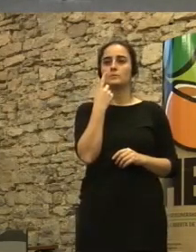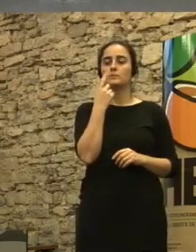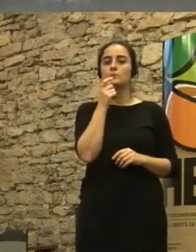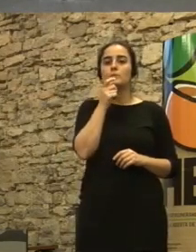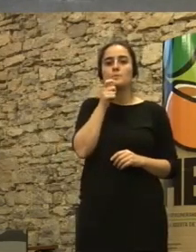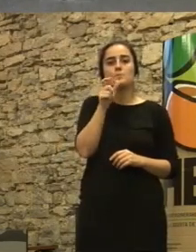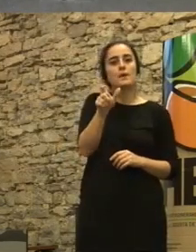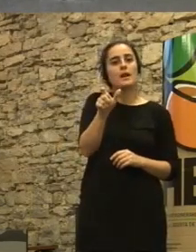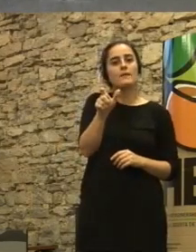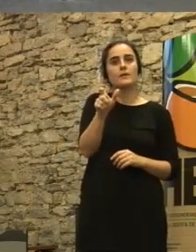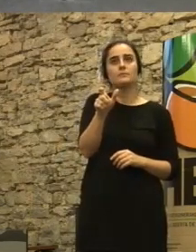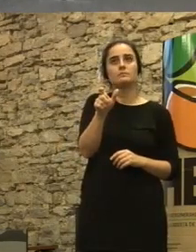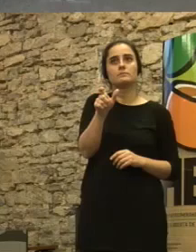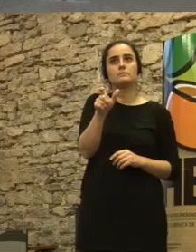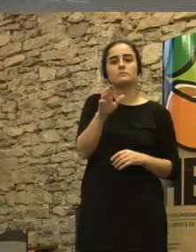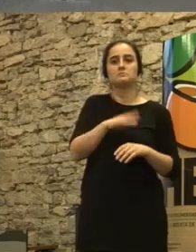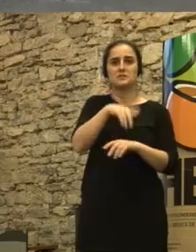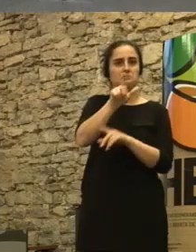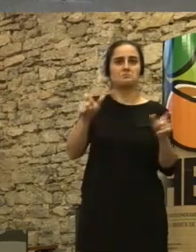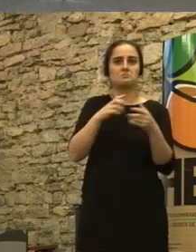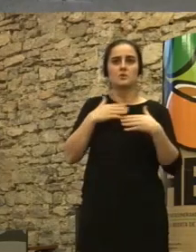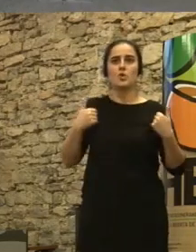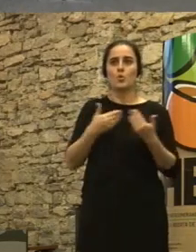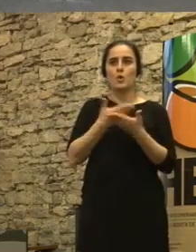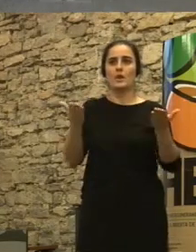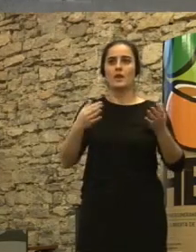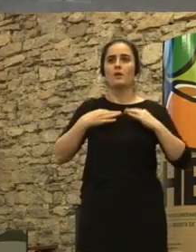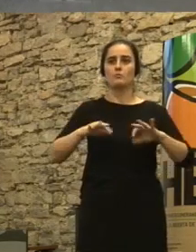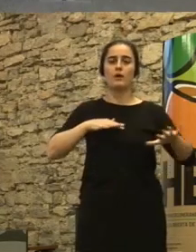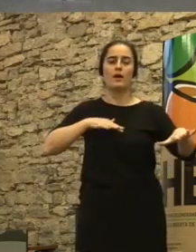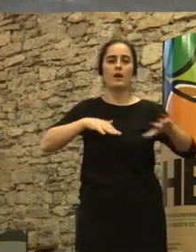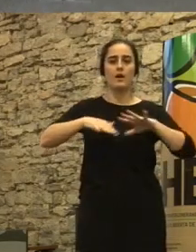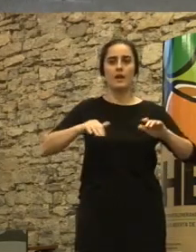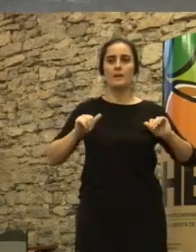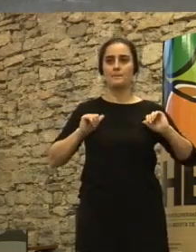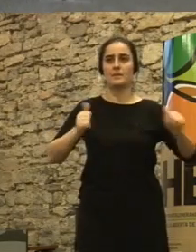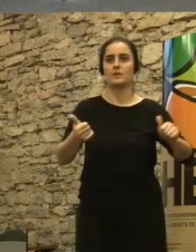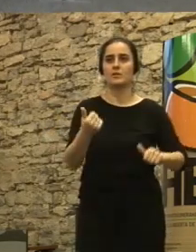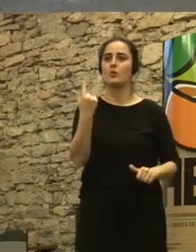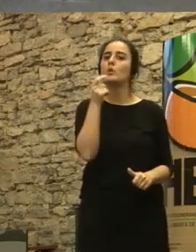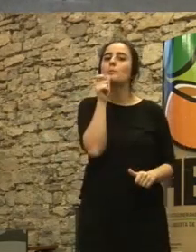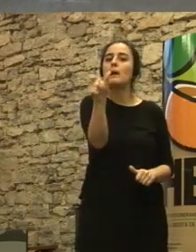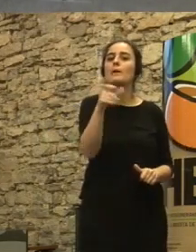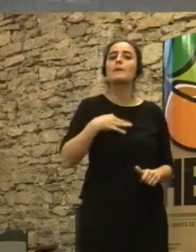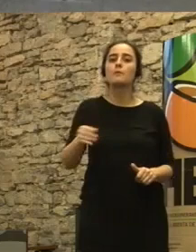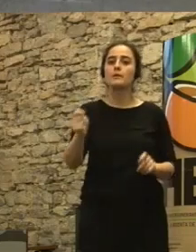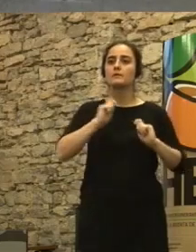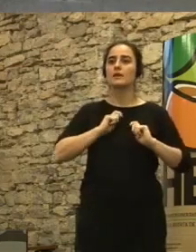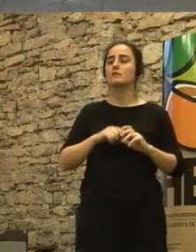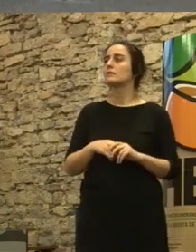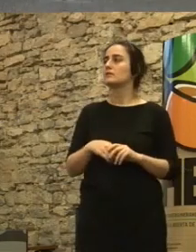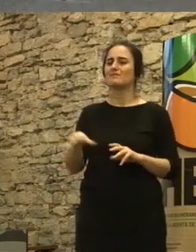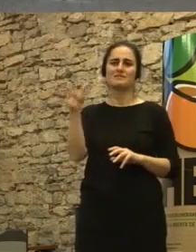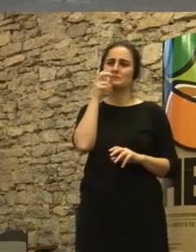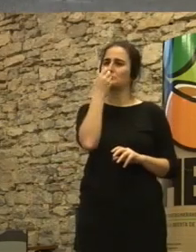para que la gente, bueno, para que cualquier persona sea emprendedora. Resumirlo en una palabra, si posible. Perdón, no se